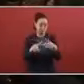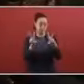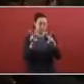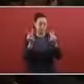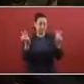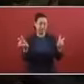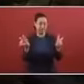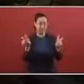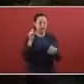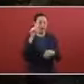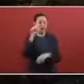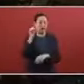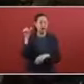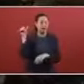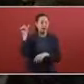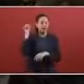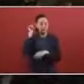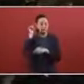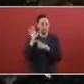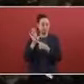expresó ayer,